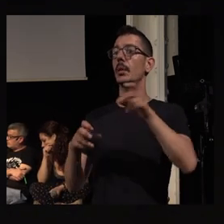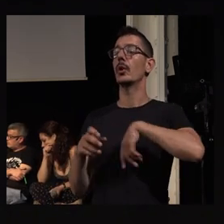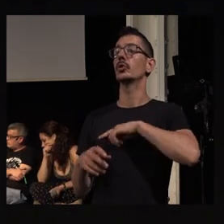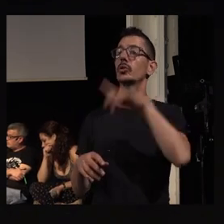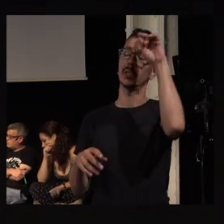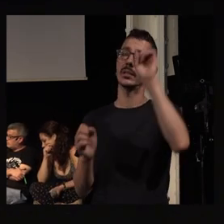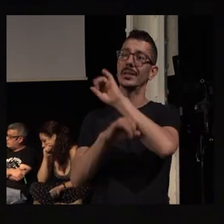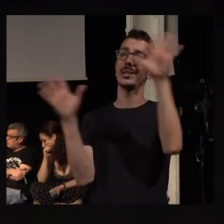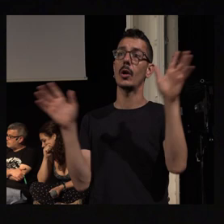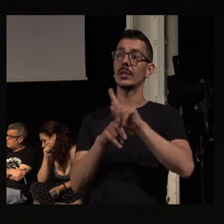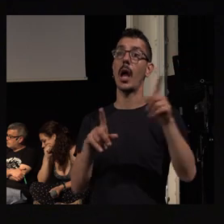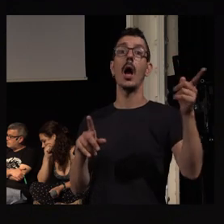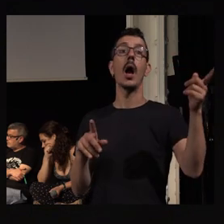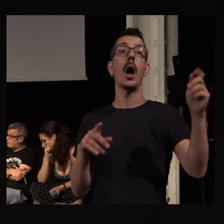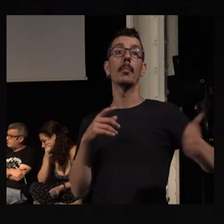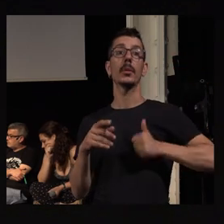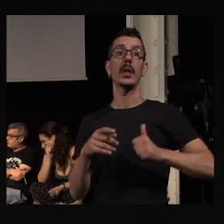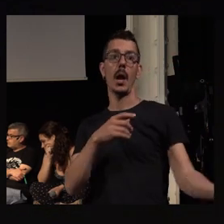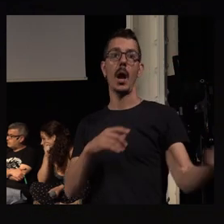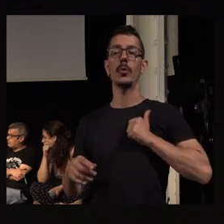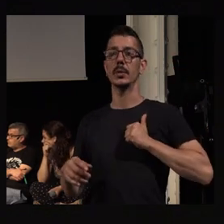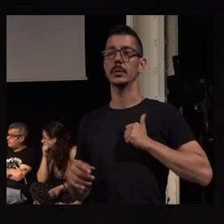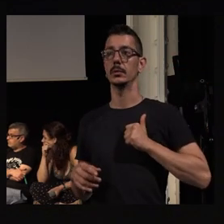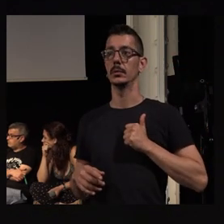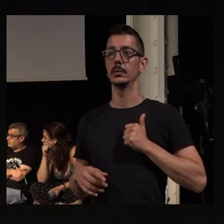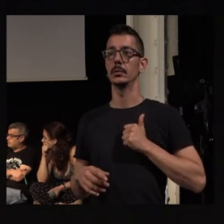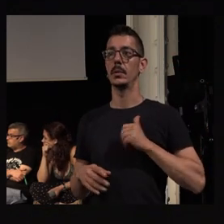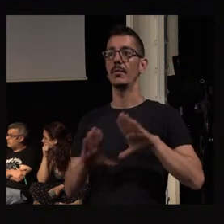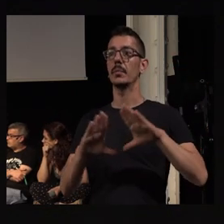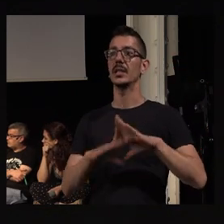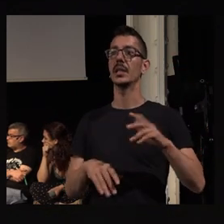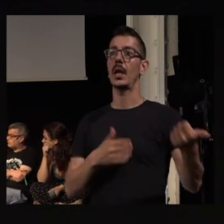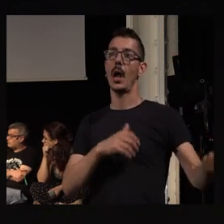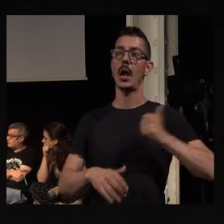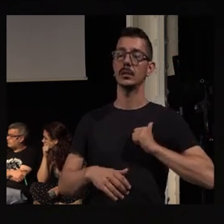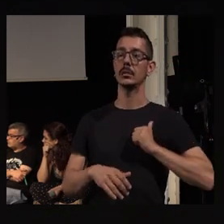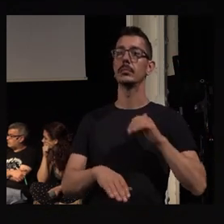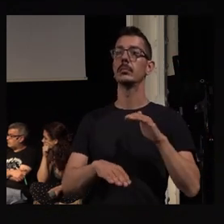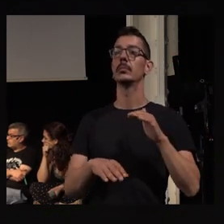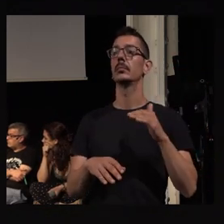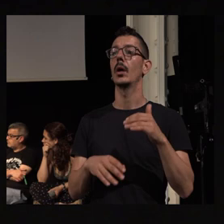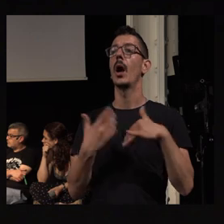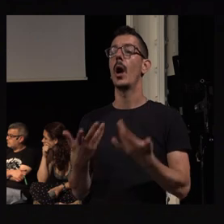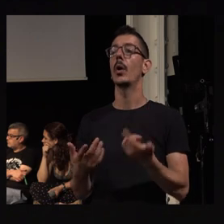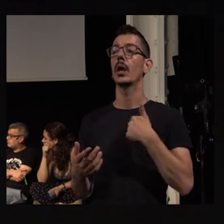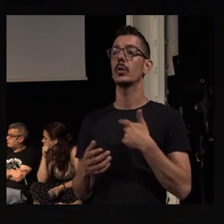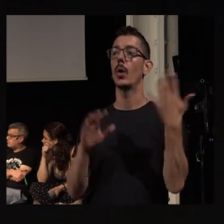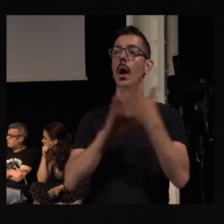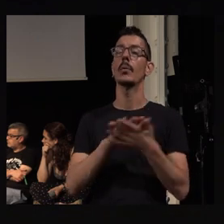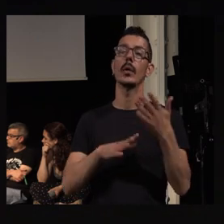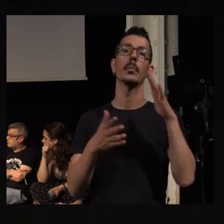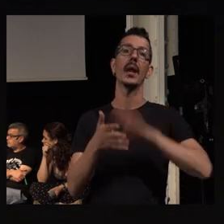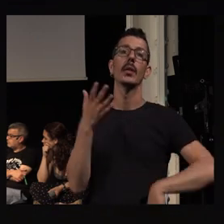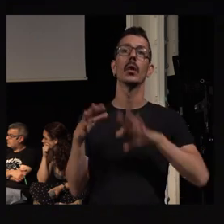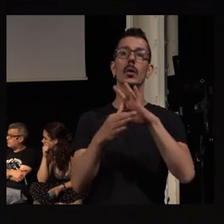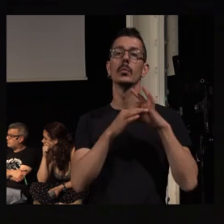tenemos claro es que hemos aprovechado las oportunidades, las feministas hemos aprovechado las oportunidades. Entonces, yo ahora no le estoy hablando en Barcelona Común, le